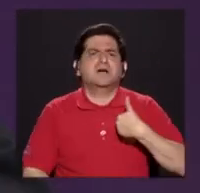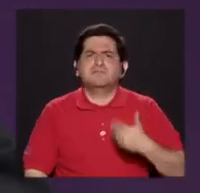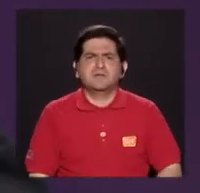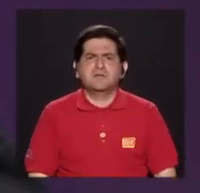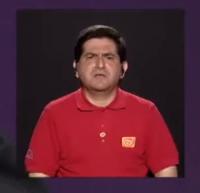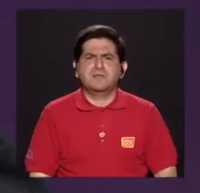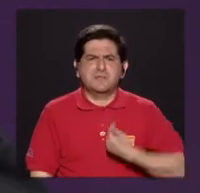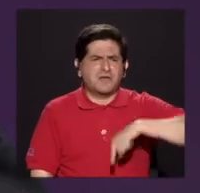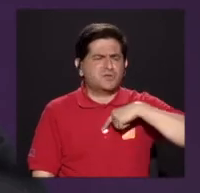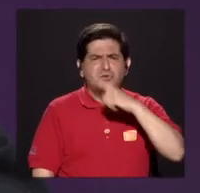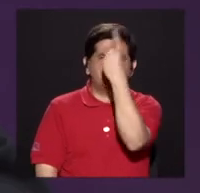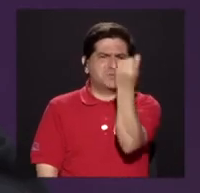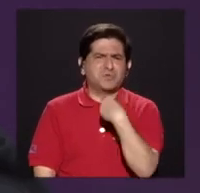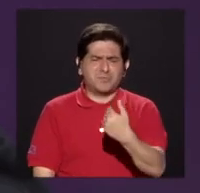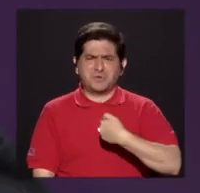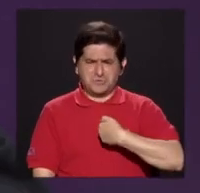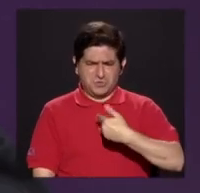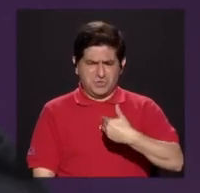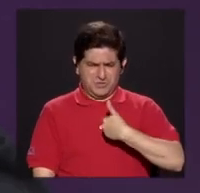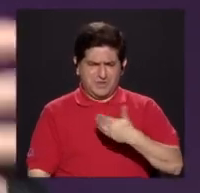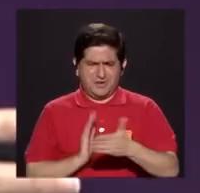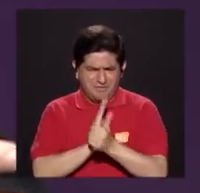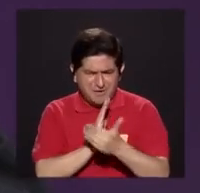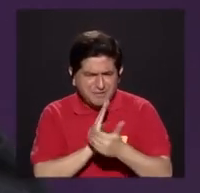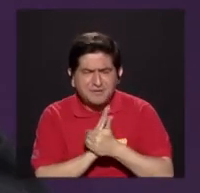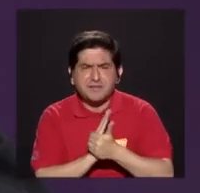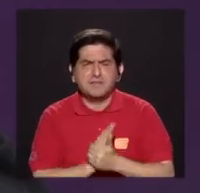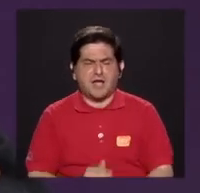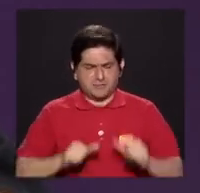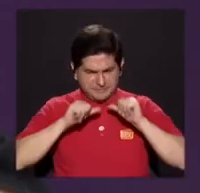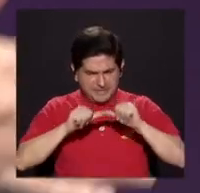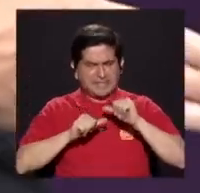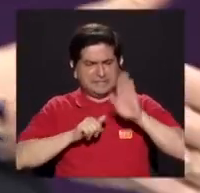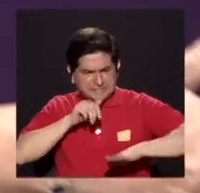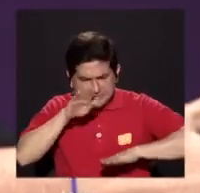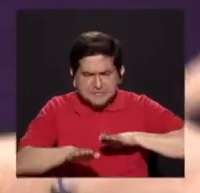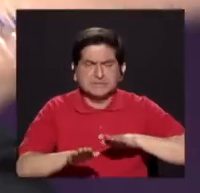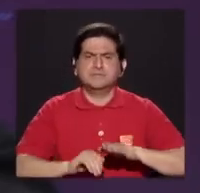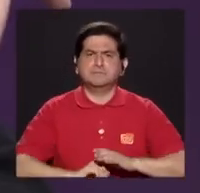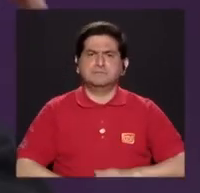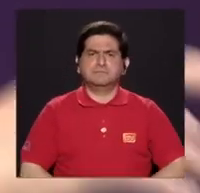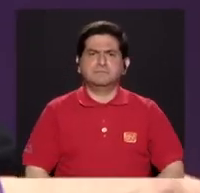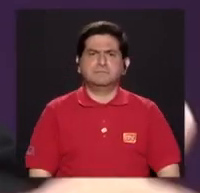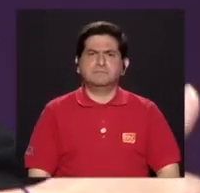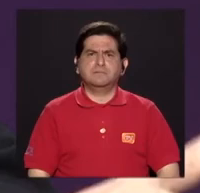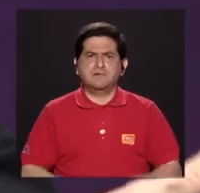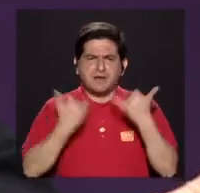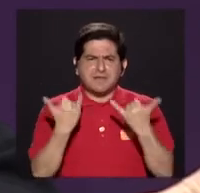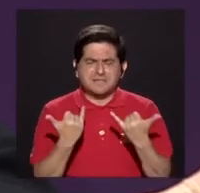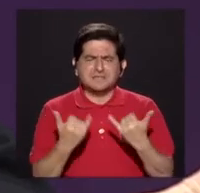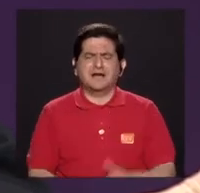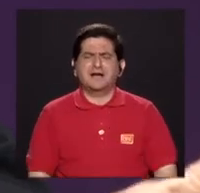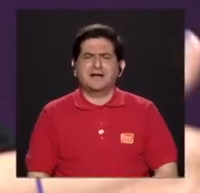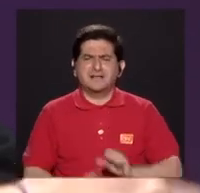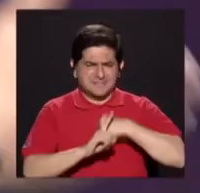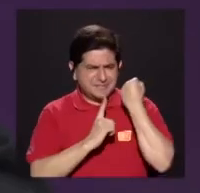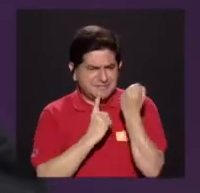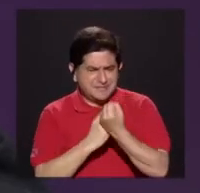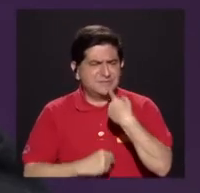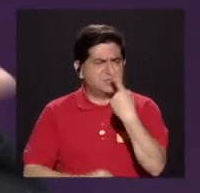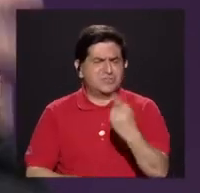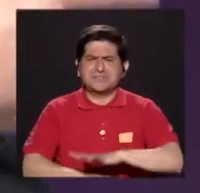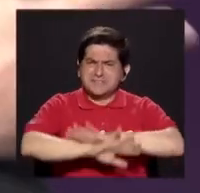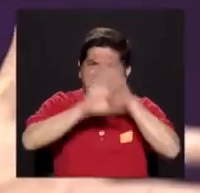que nos dejemos de cuestionar si somos competentes o no, demos el paso adelante, entremos en un discurso donde